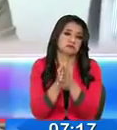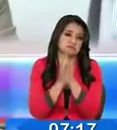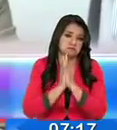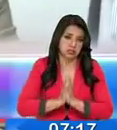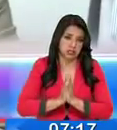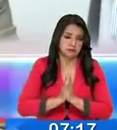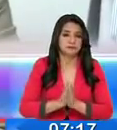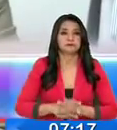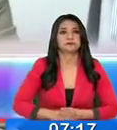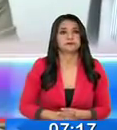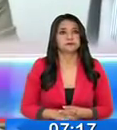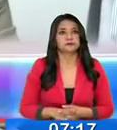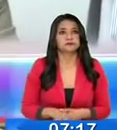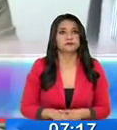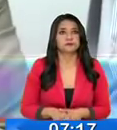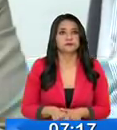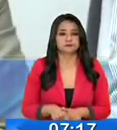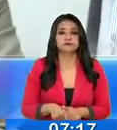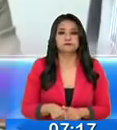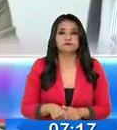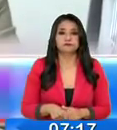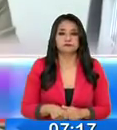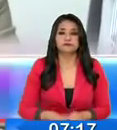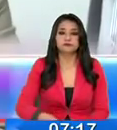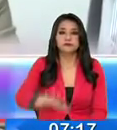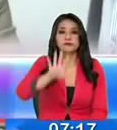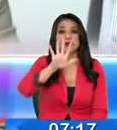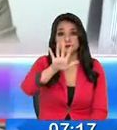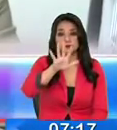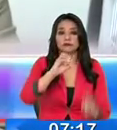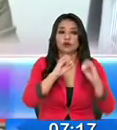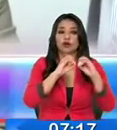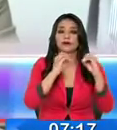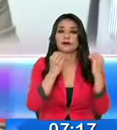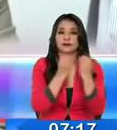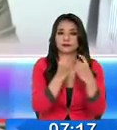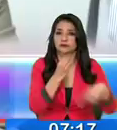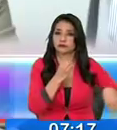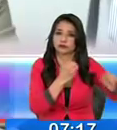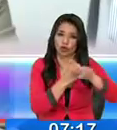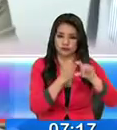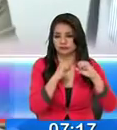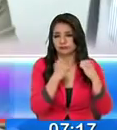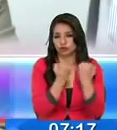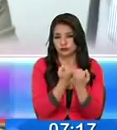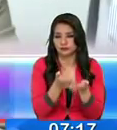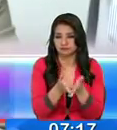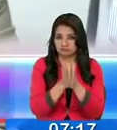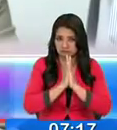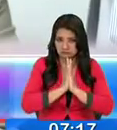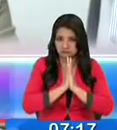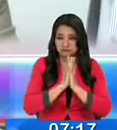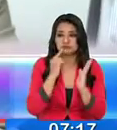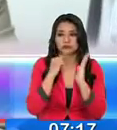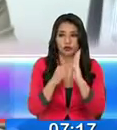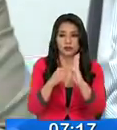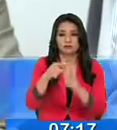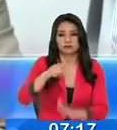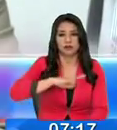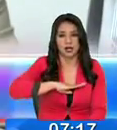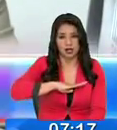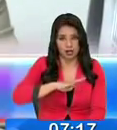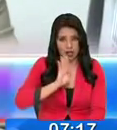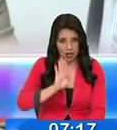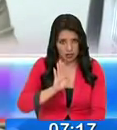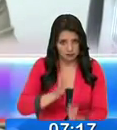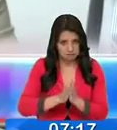Nosotros hemos tenido 5 peticiones de la ciudadanía. La petición del señor alcalde, hemos